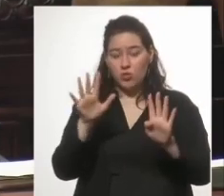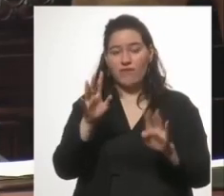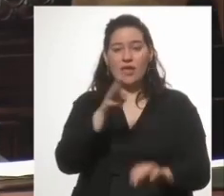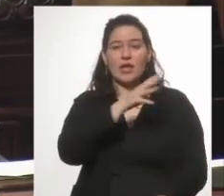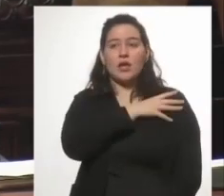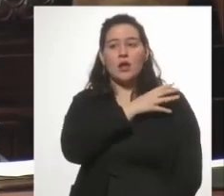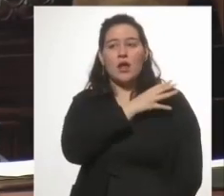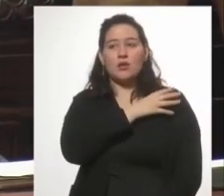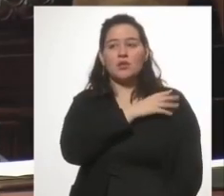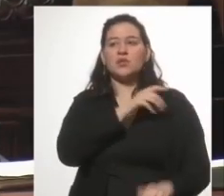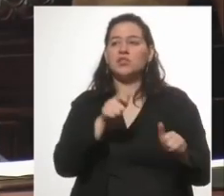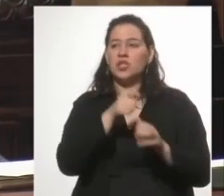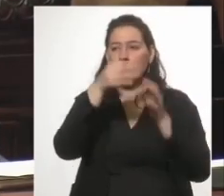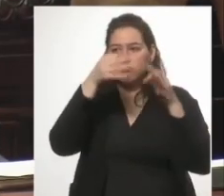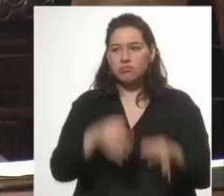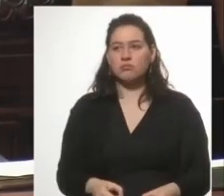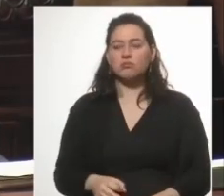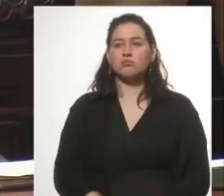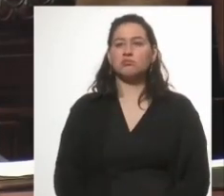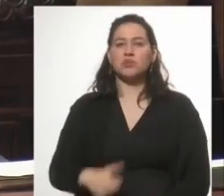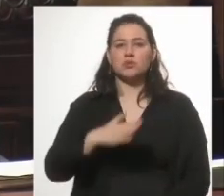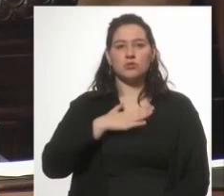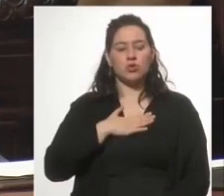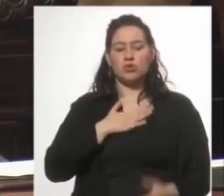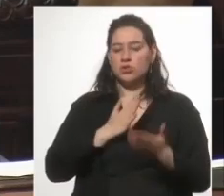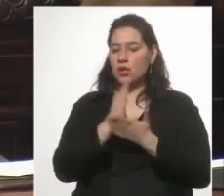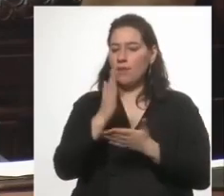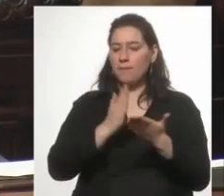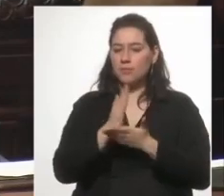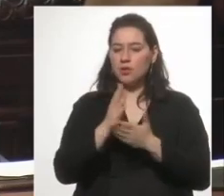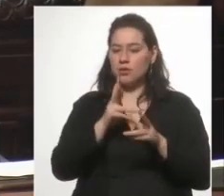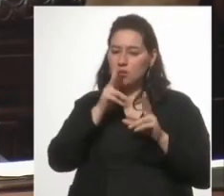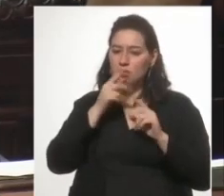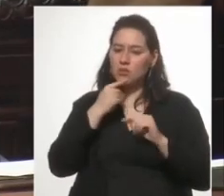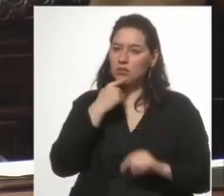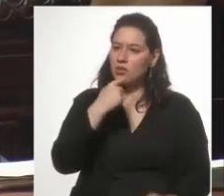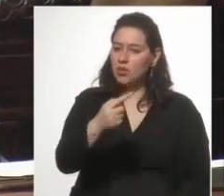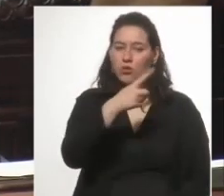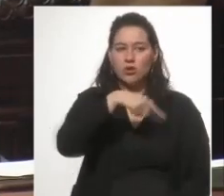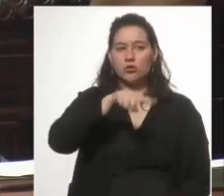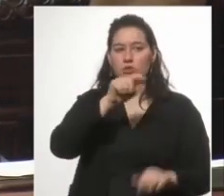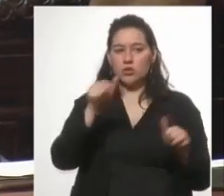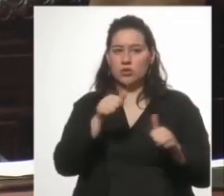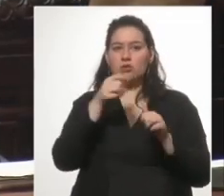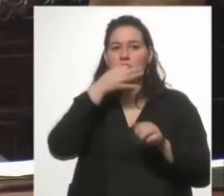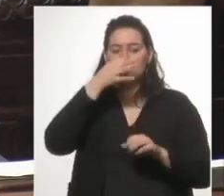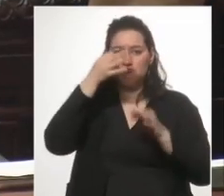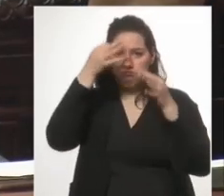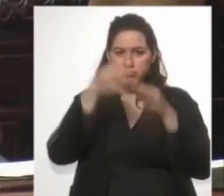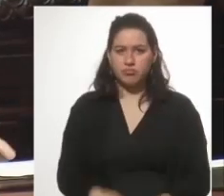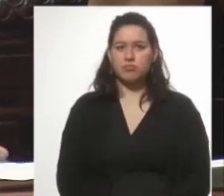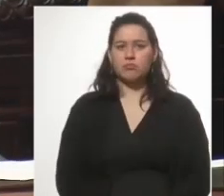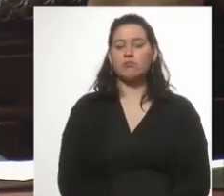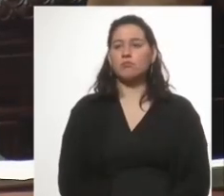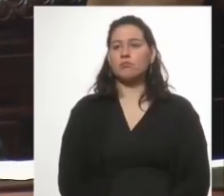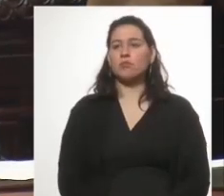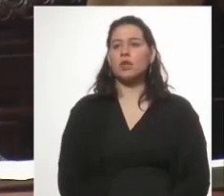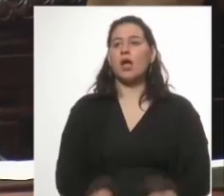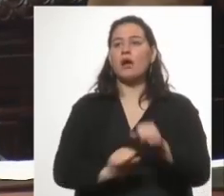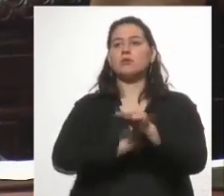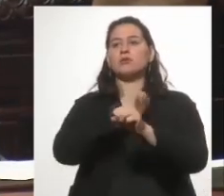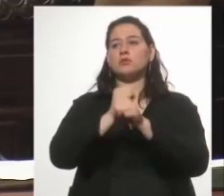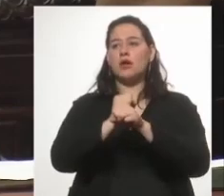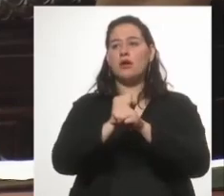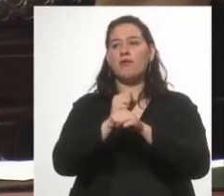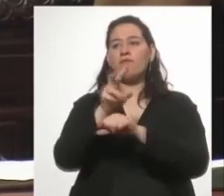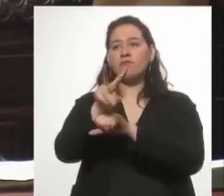generales hicieron lo correcto. Y yo en todo momento he ratificado lo que ellos han declarado, a tal punto que